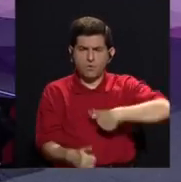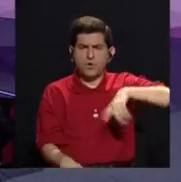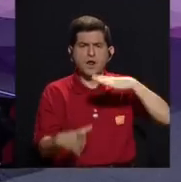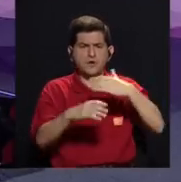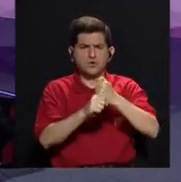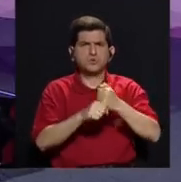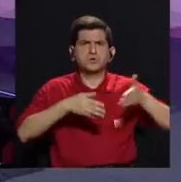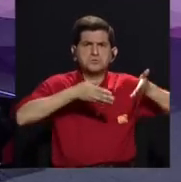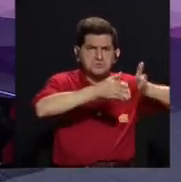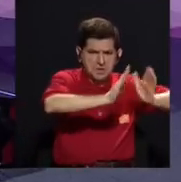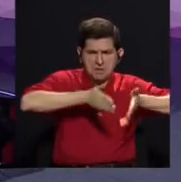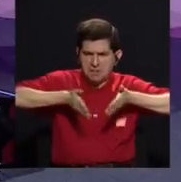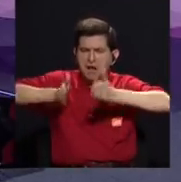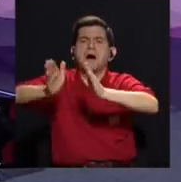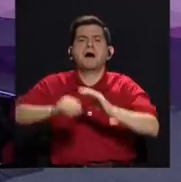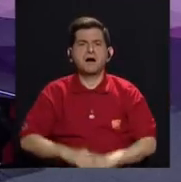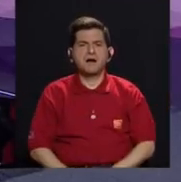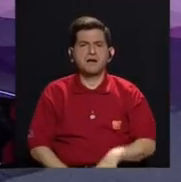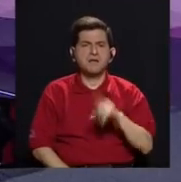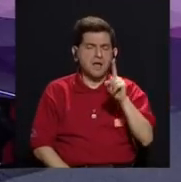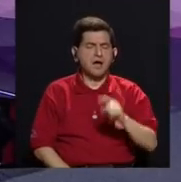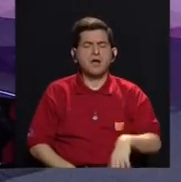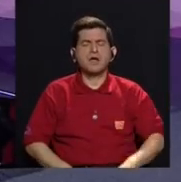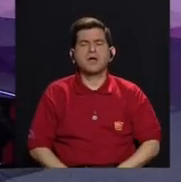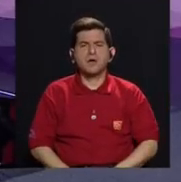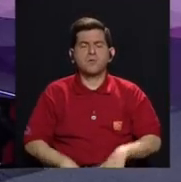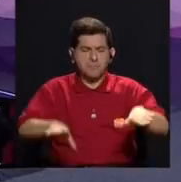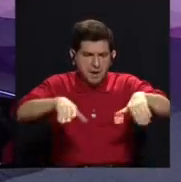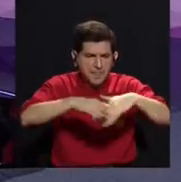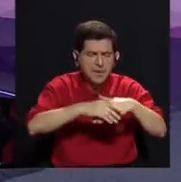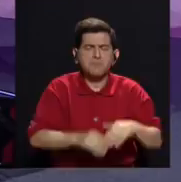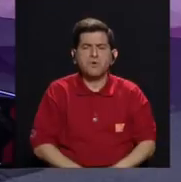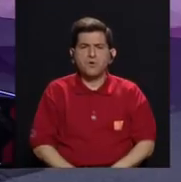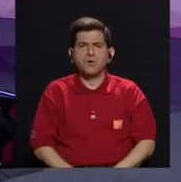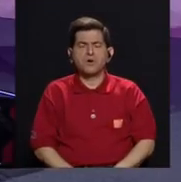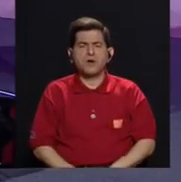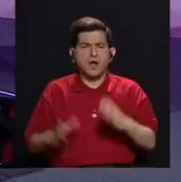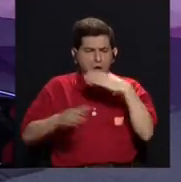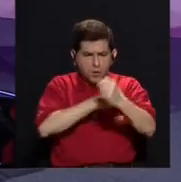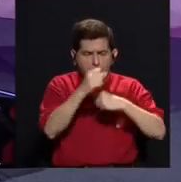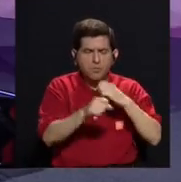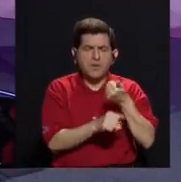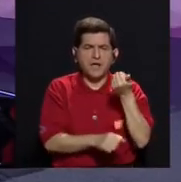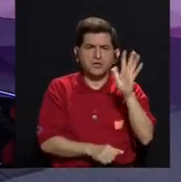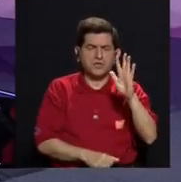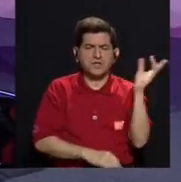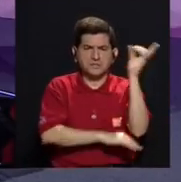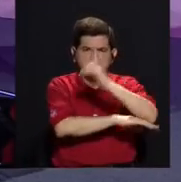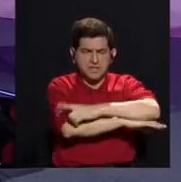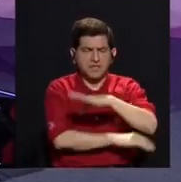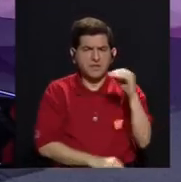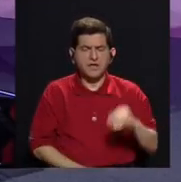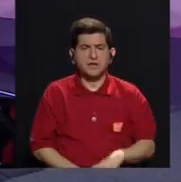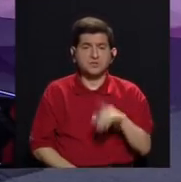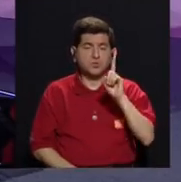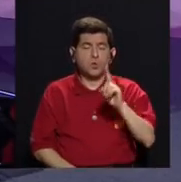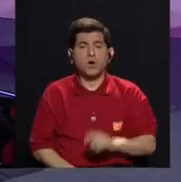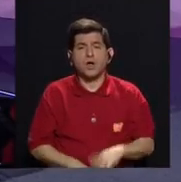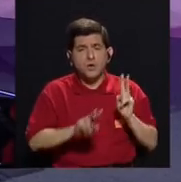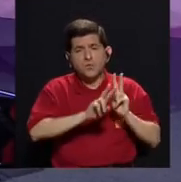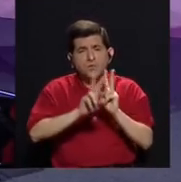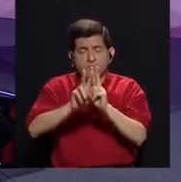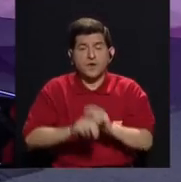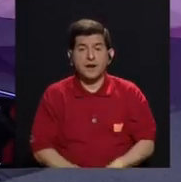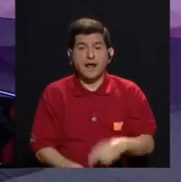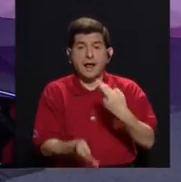hacer en la calle lo podemos hacer en una boda en un quinceañero en un velorio podemos utilizar la bomba que